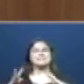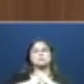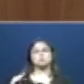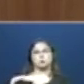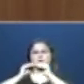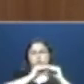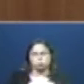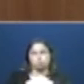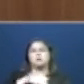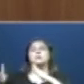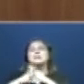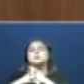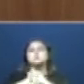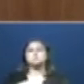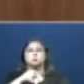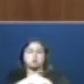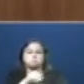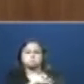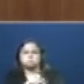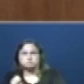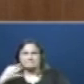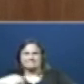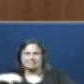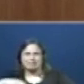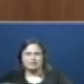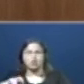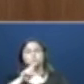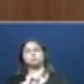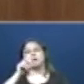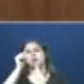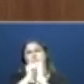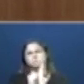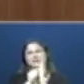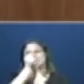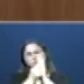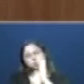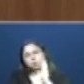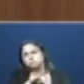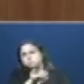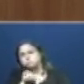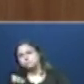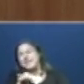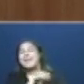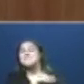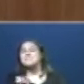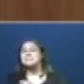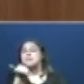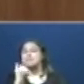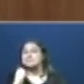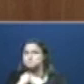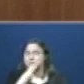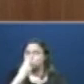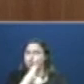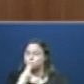mucho más austera y un régimen presupuestario y funcional más eficiente Por cierto según lo también pactado en el acuerdo